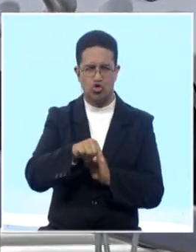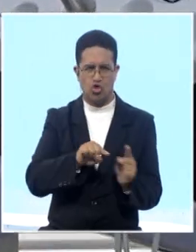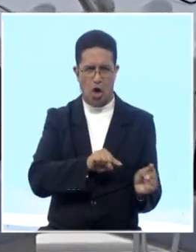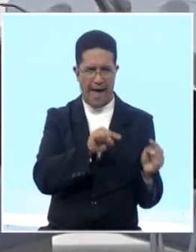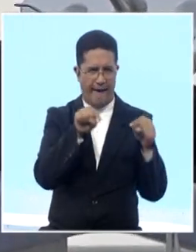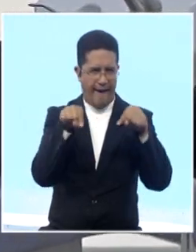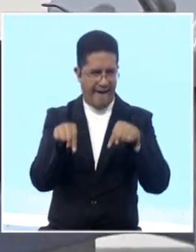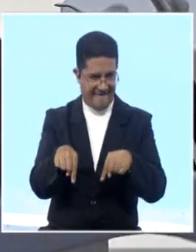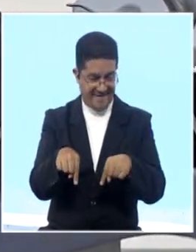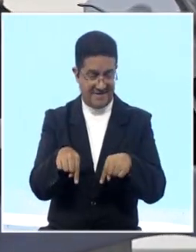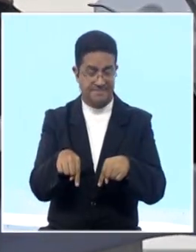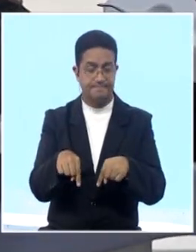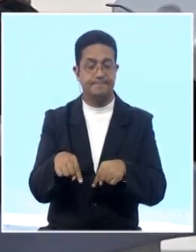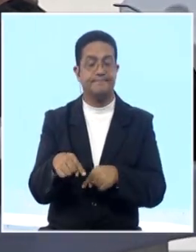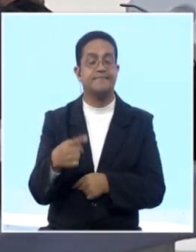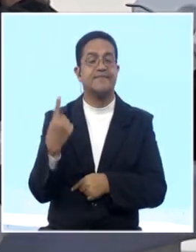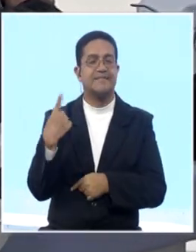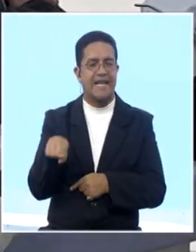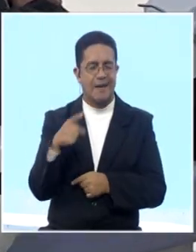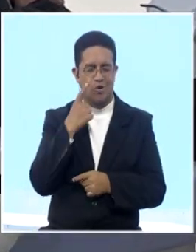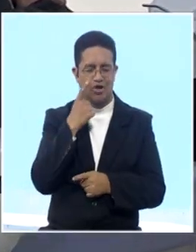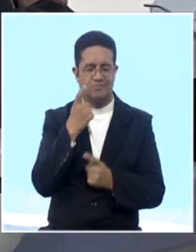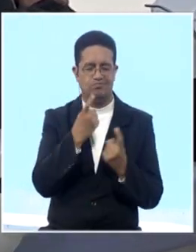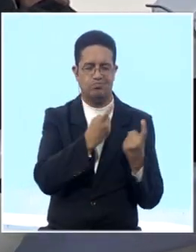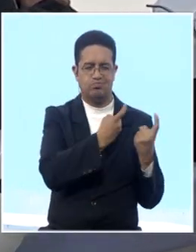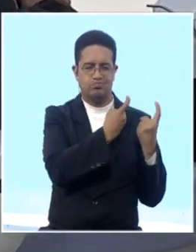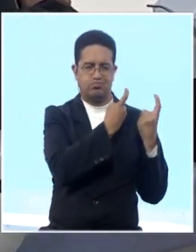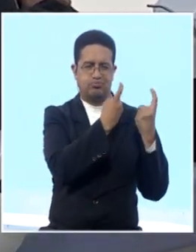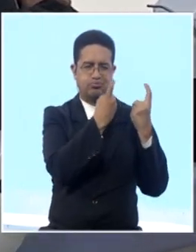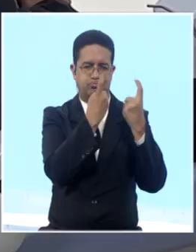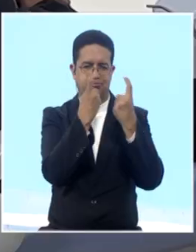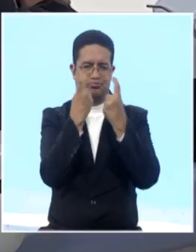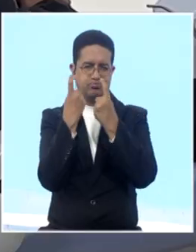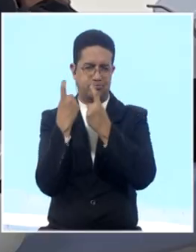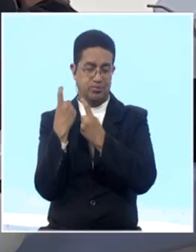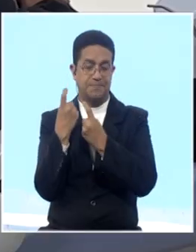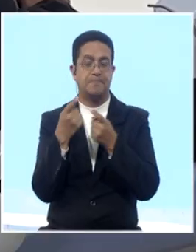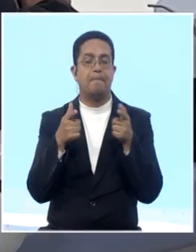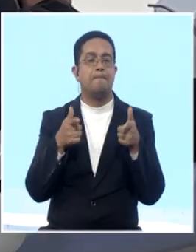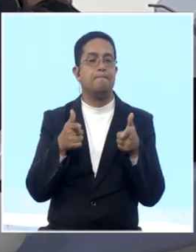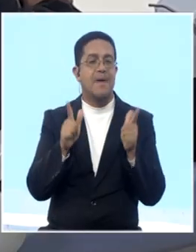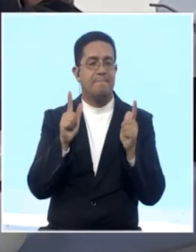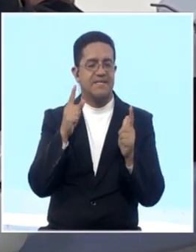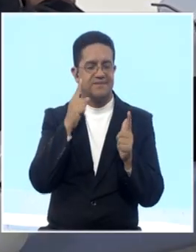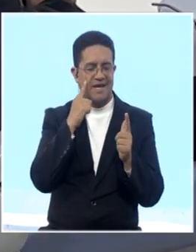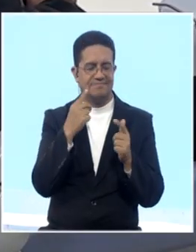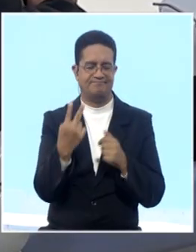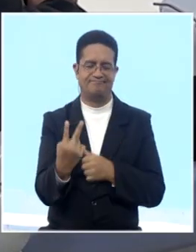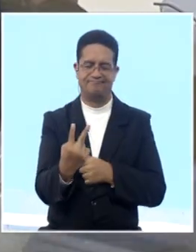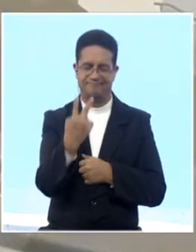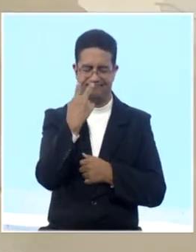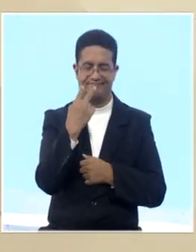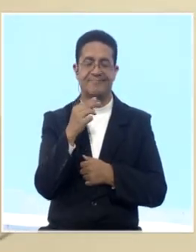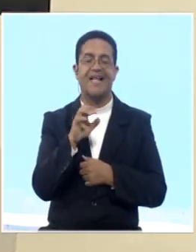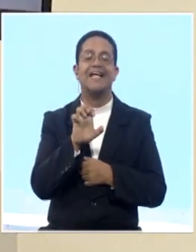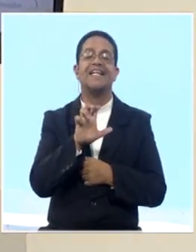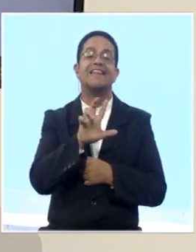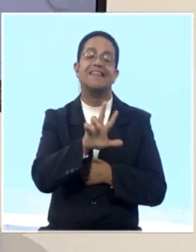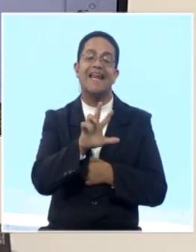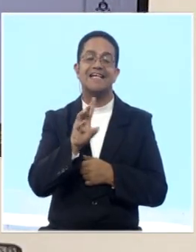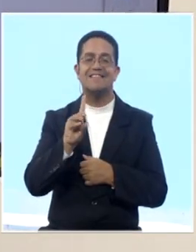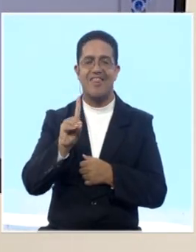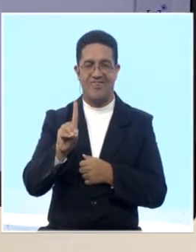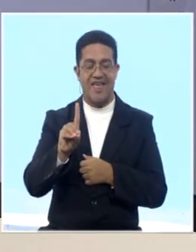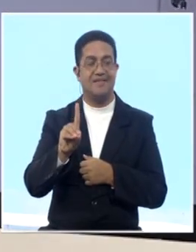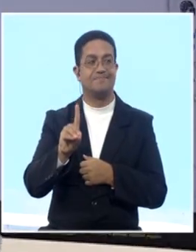Studio, contamos con el escáner intraoral. Es un dispositivo que nos permite una imagen en 3 dimensiones de la cavidad oral. A través